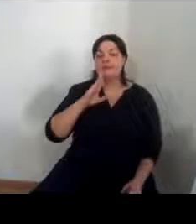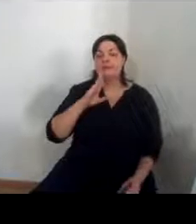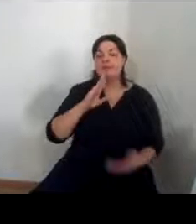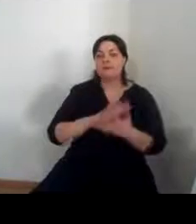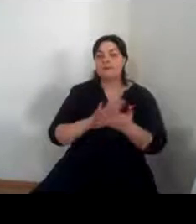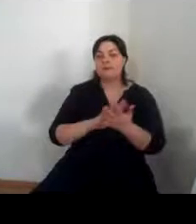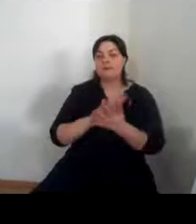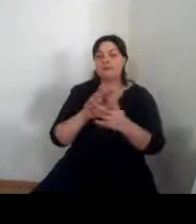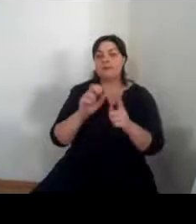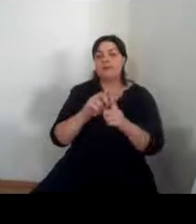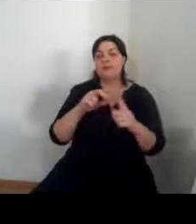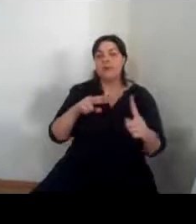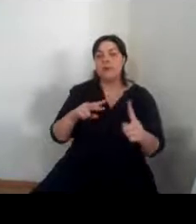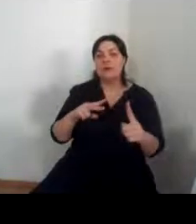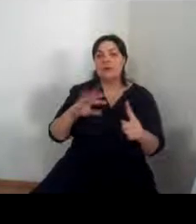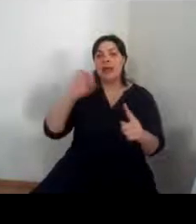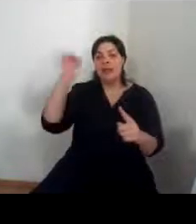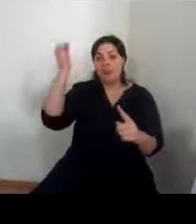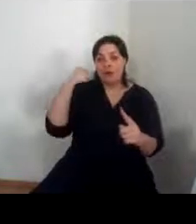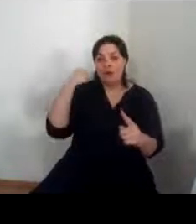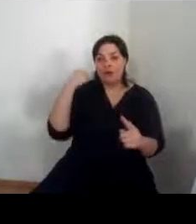de vista antropológico, tiene